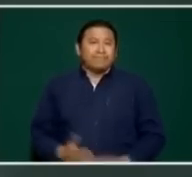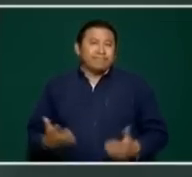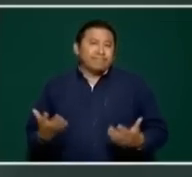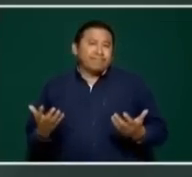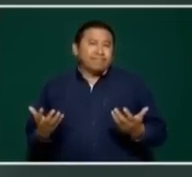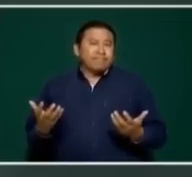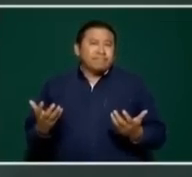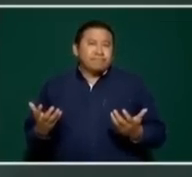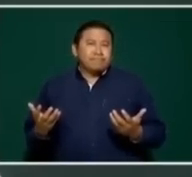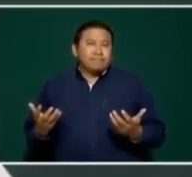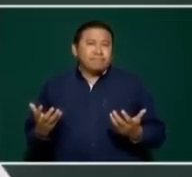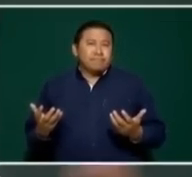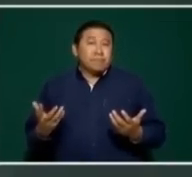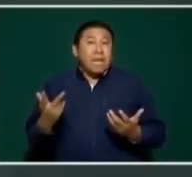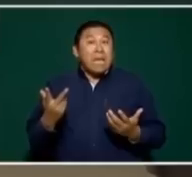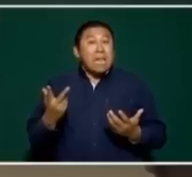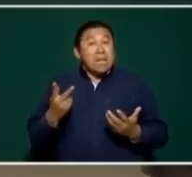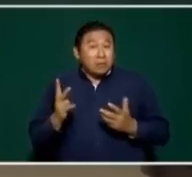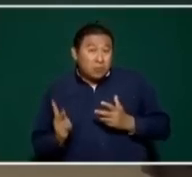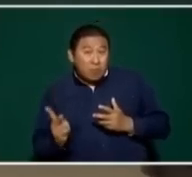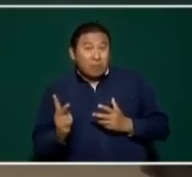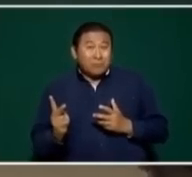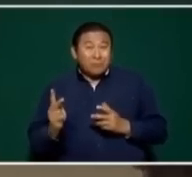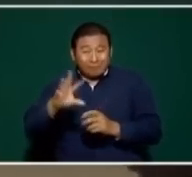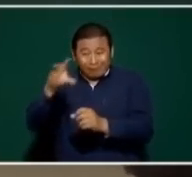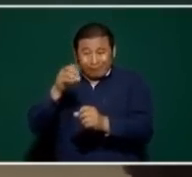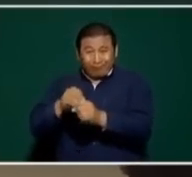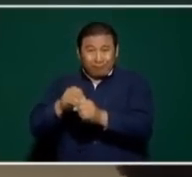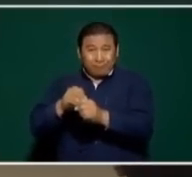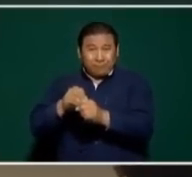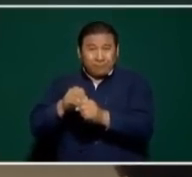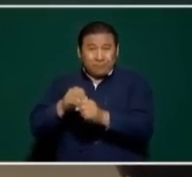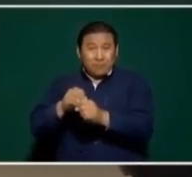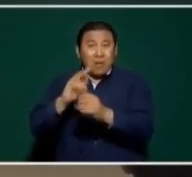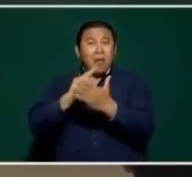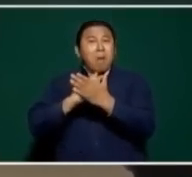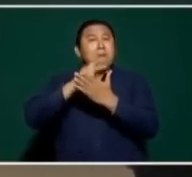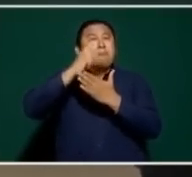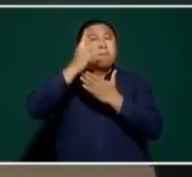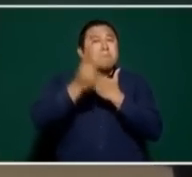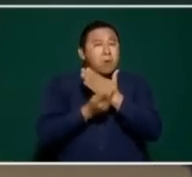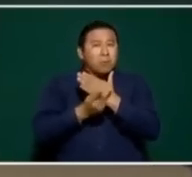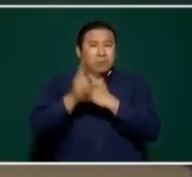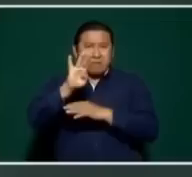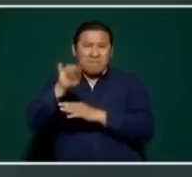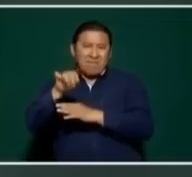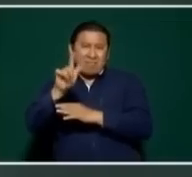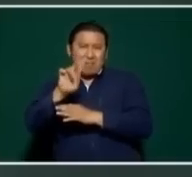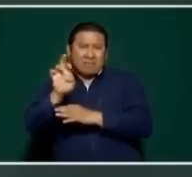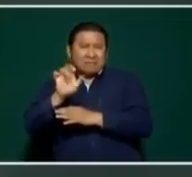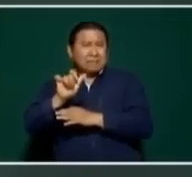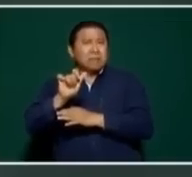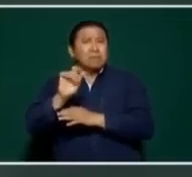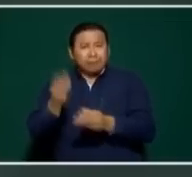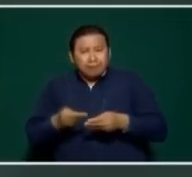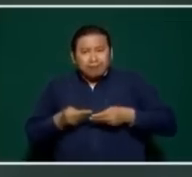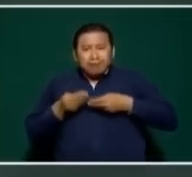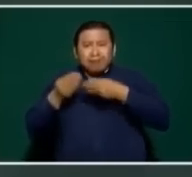en la población en general, nuestros programas de bienestar van a